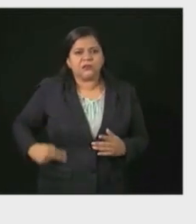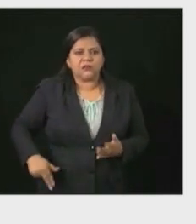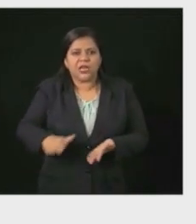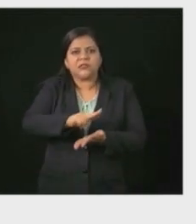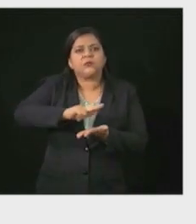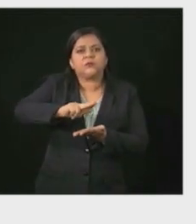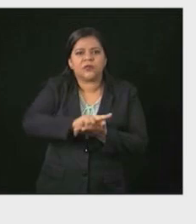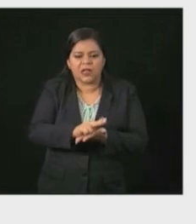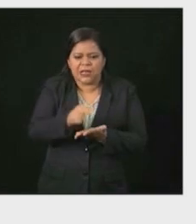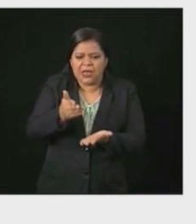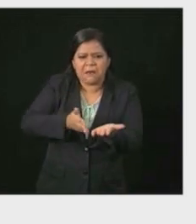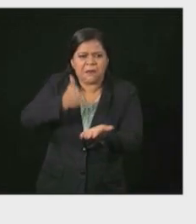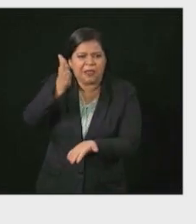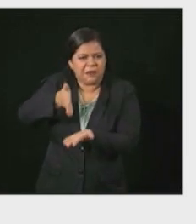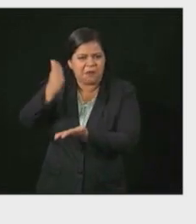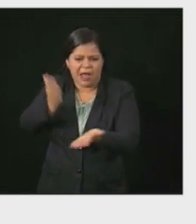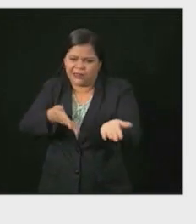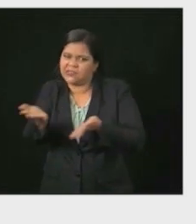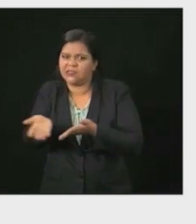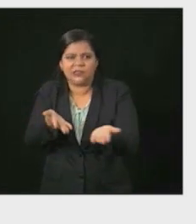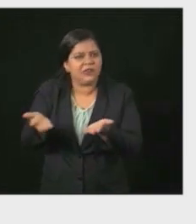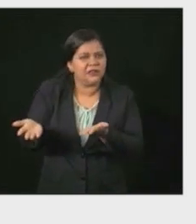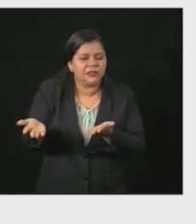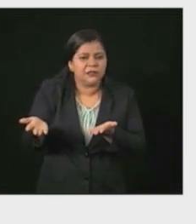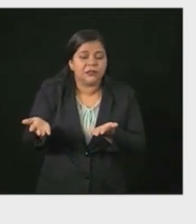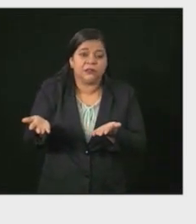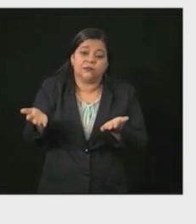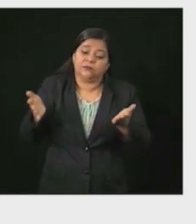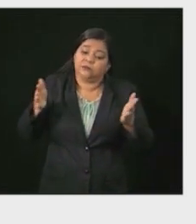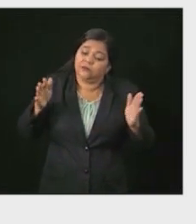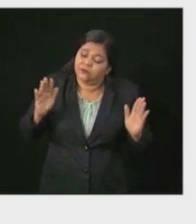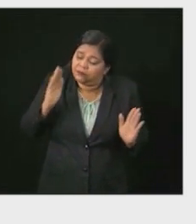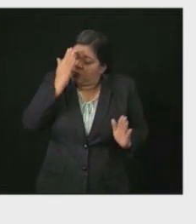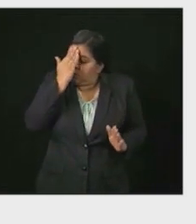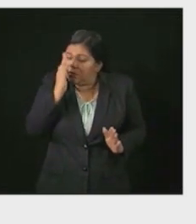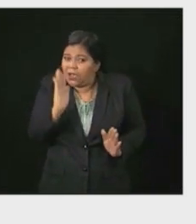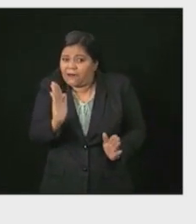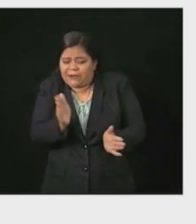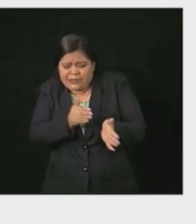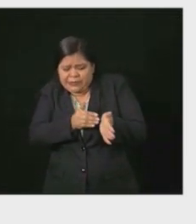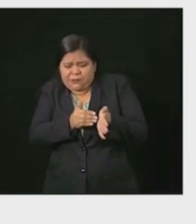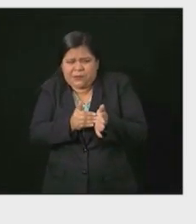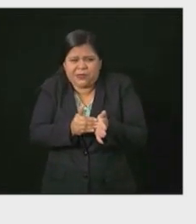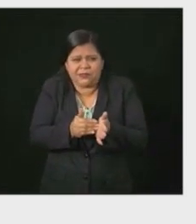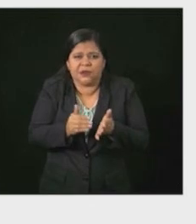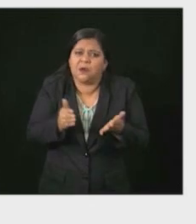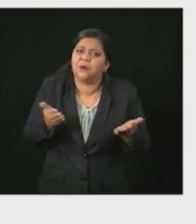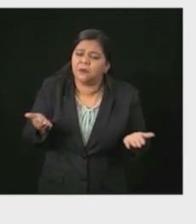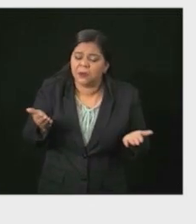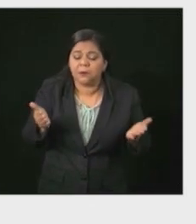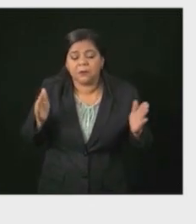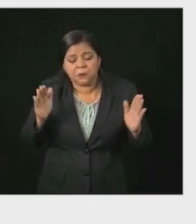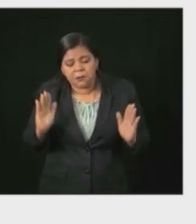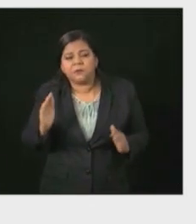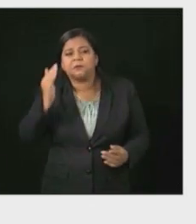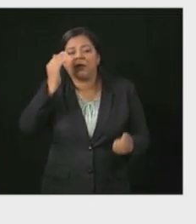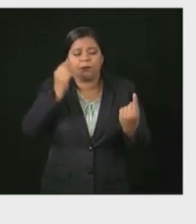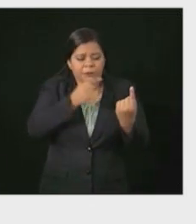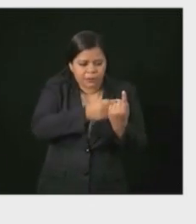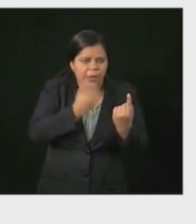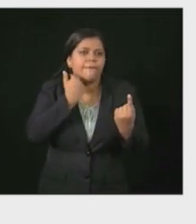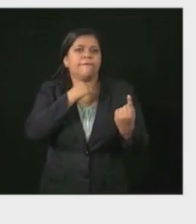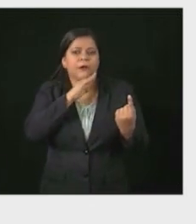Wuhan, China Central, en un mercado de mariscos y animales exóticos. Aunque todavía no se conoce el agente